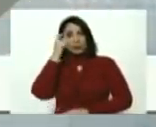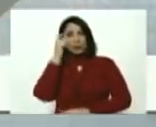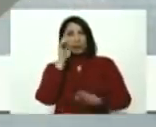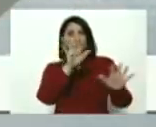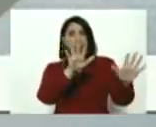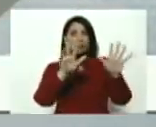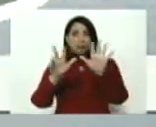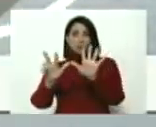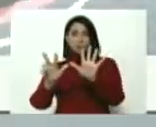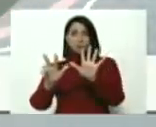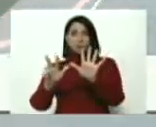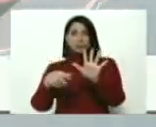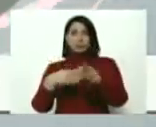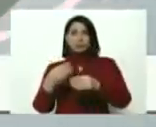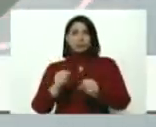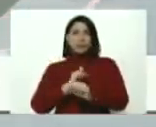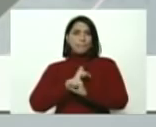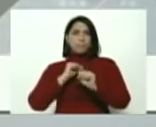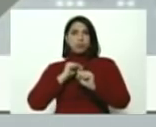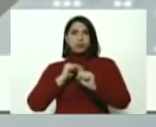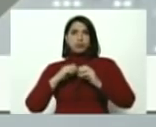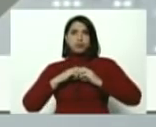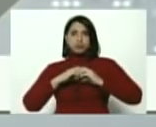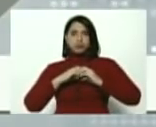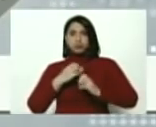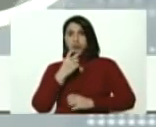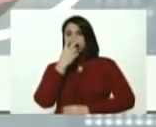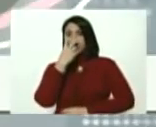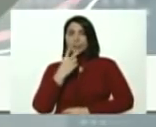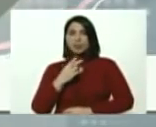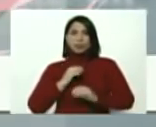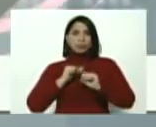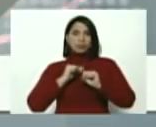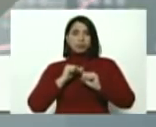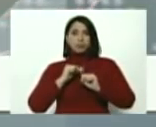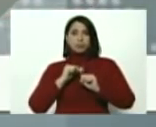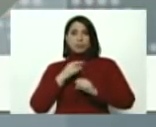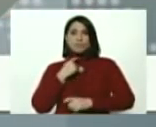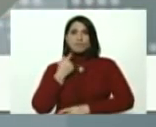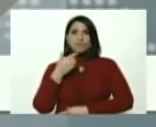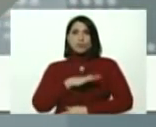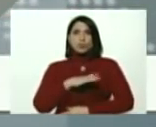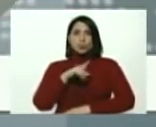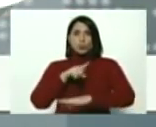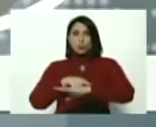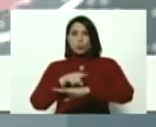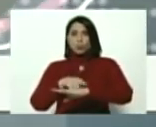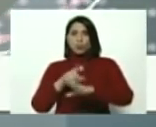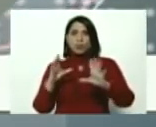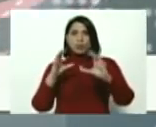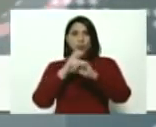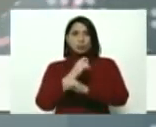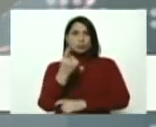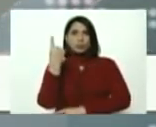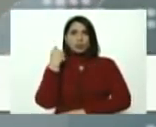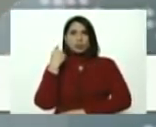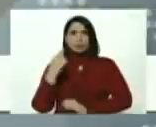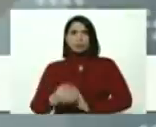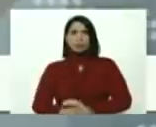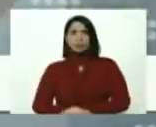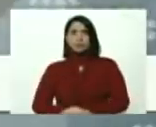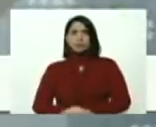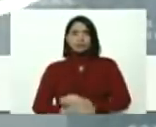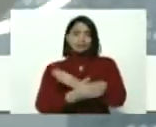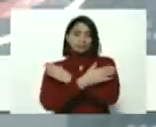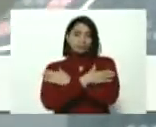18 hizo un paro cardiorrespiratorio irreversible y falleció en horas de la noche. Enviamos un